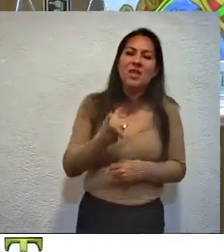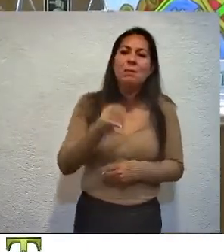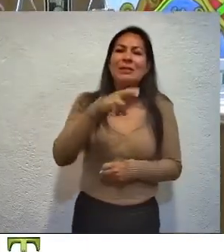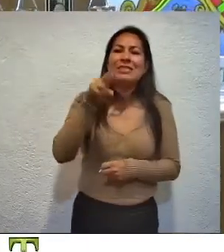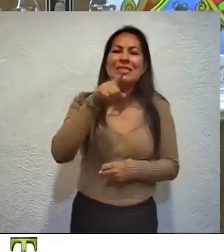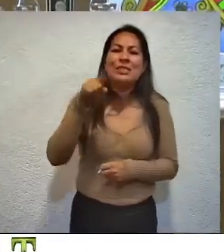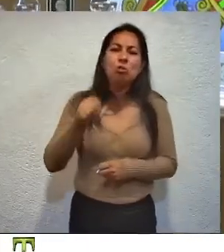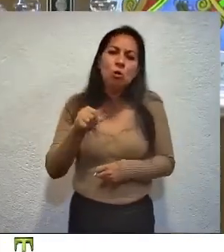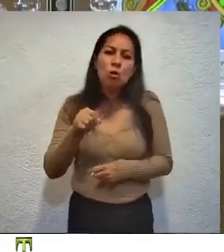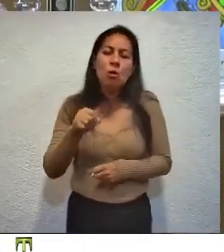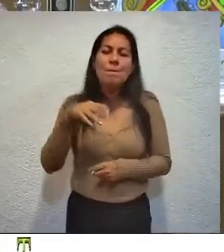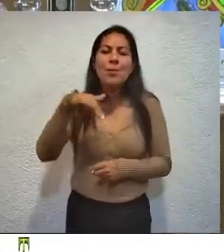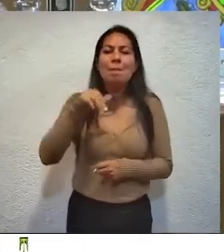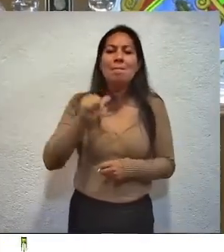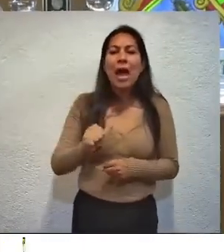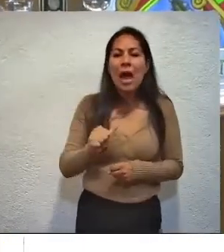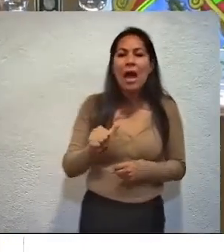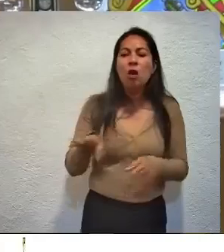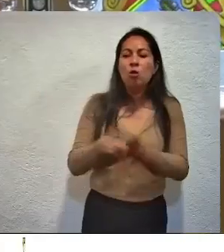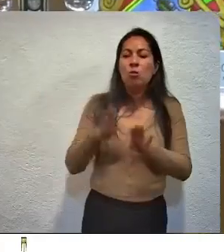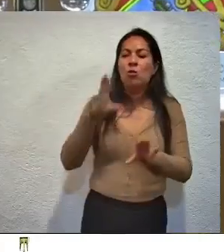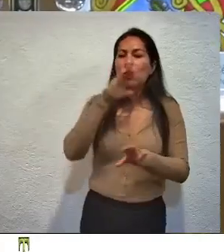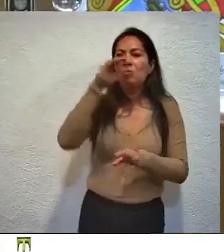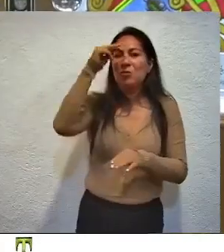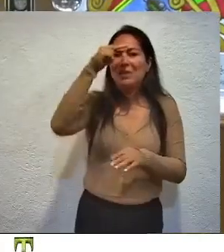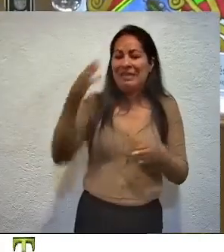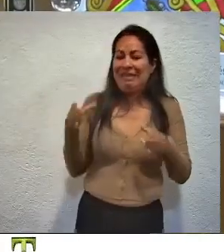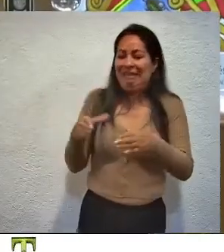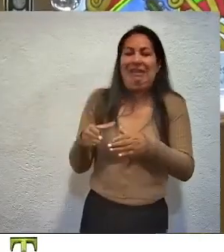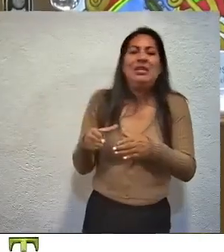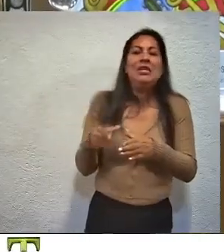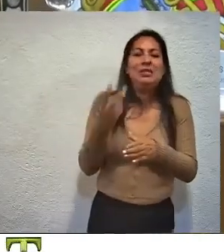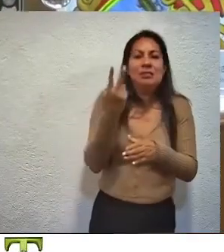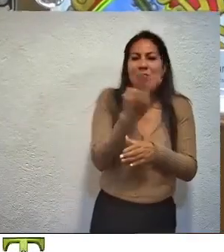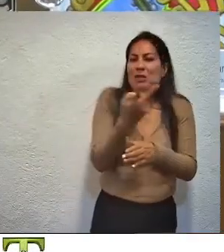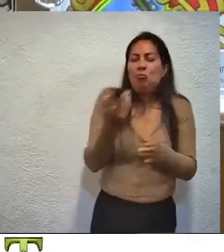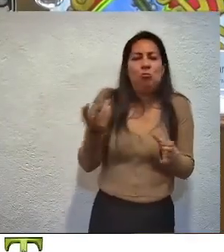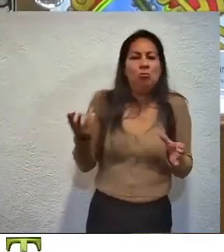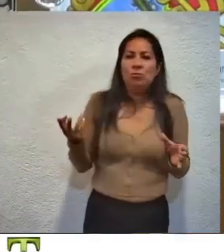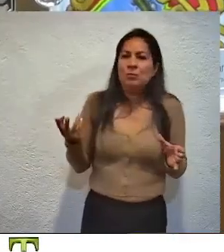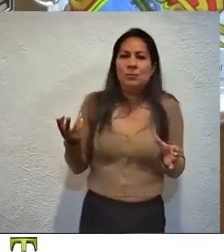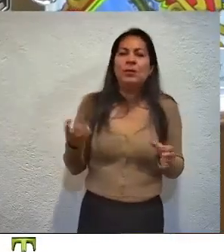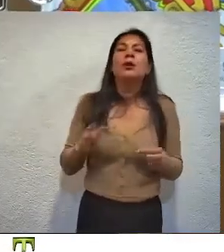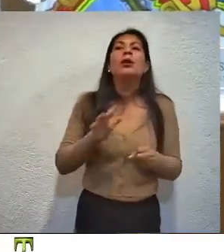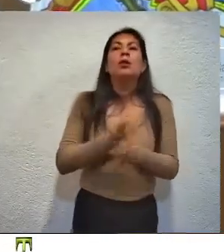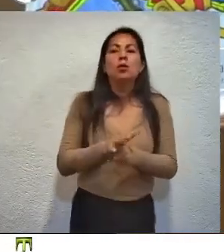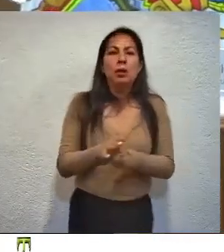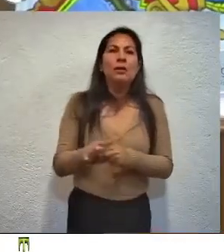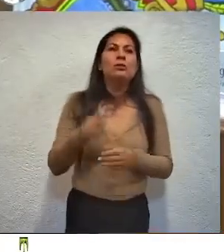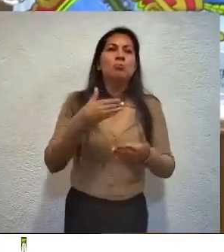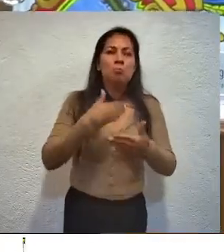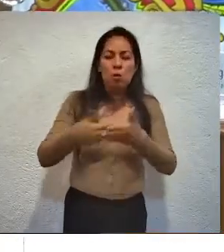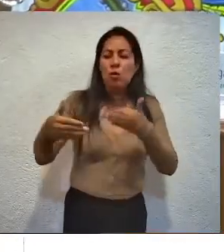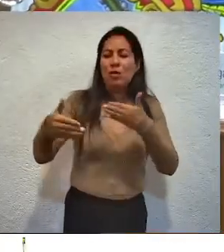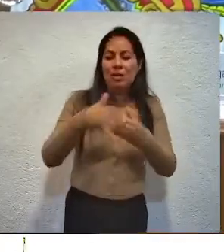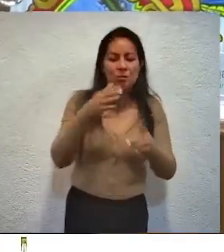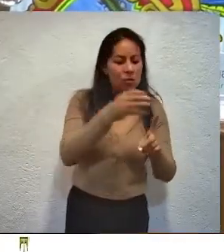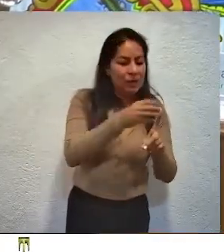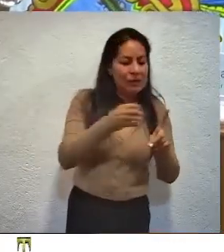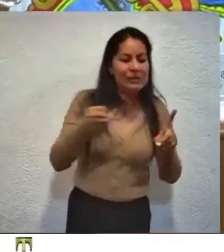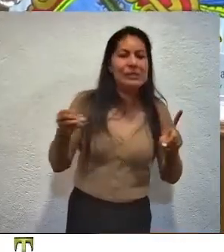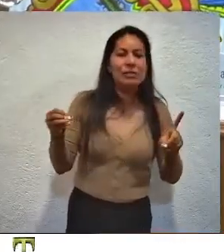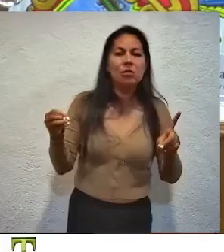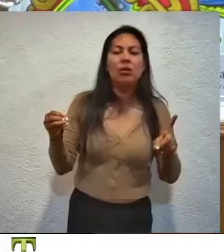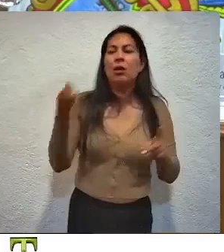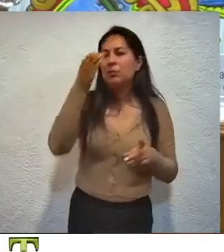Mestizo, así como las comunidades afromexicanas y afrodescendientes. En cuanto a su modelo de organización,